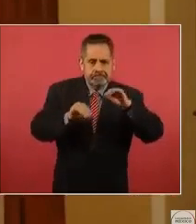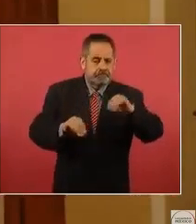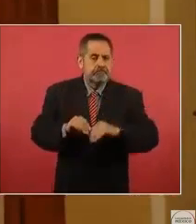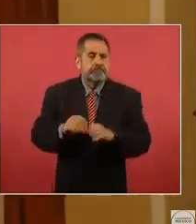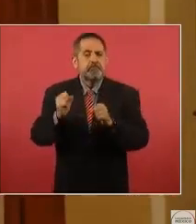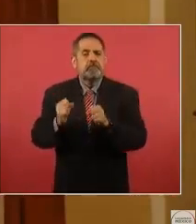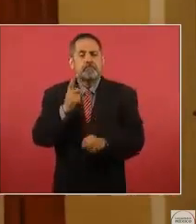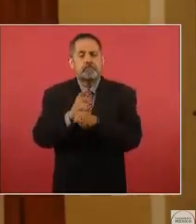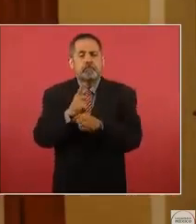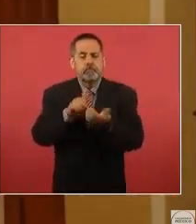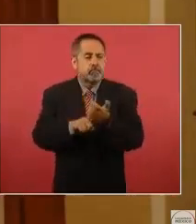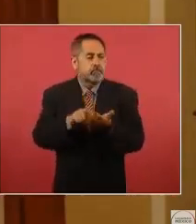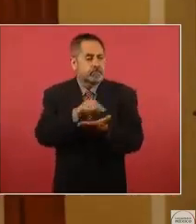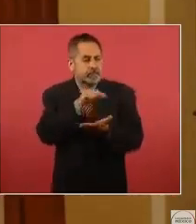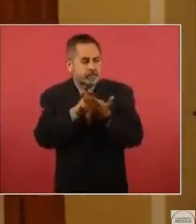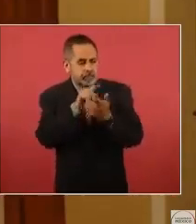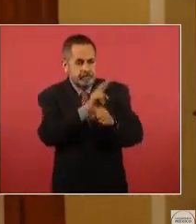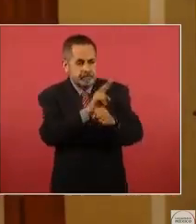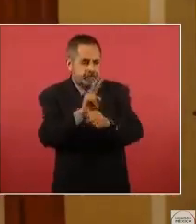instalaciones estratégicas